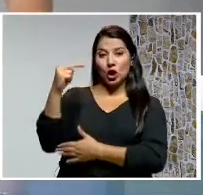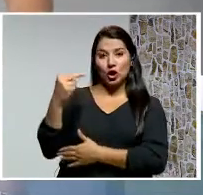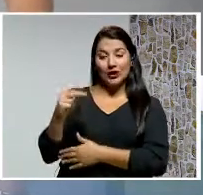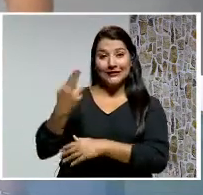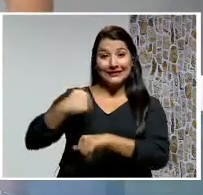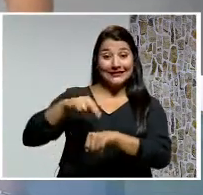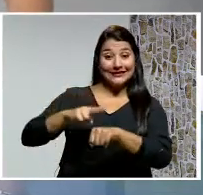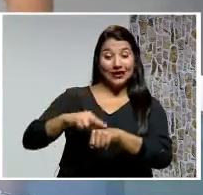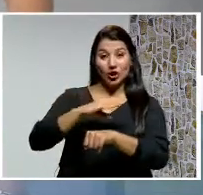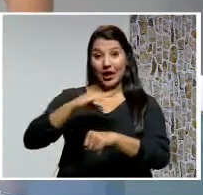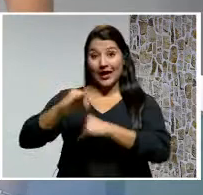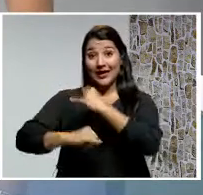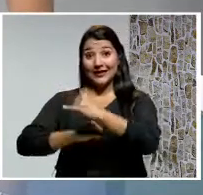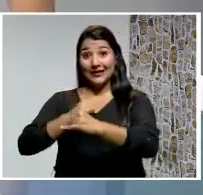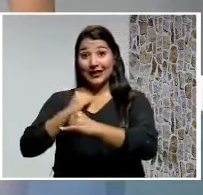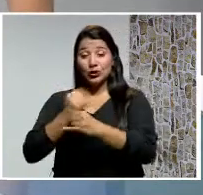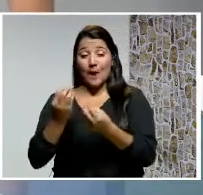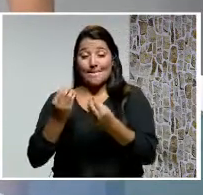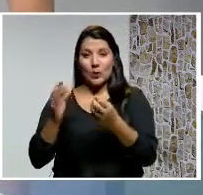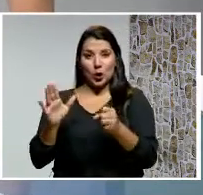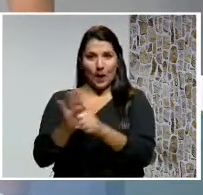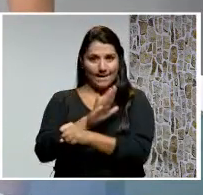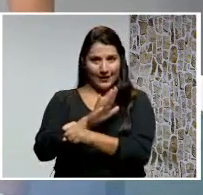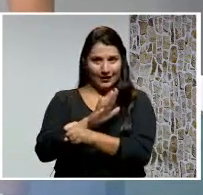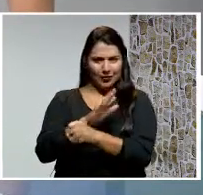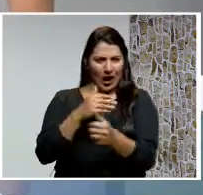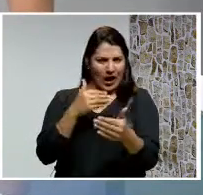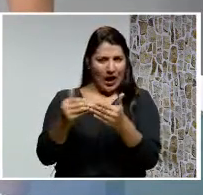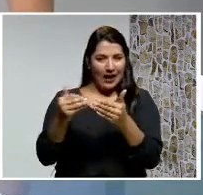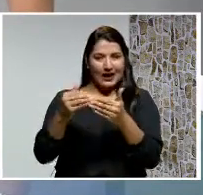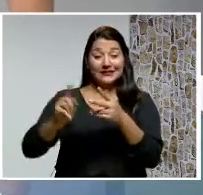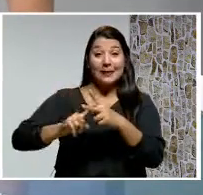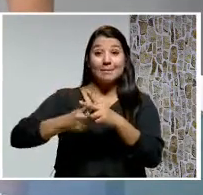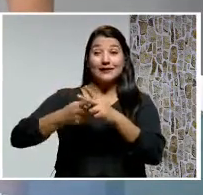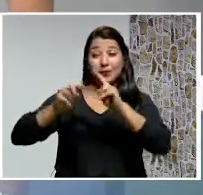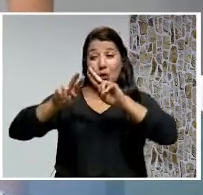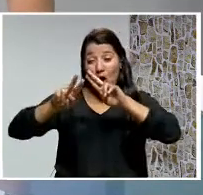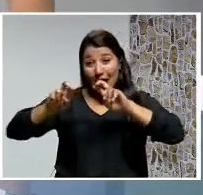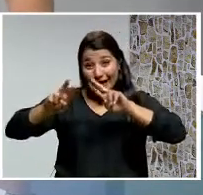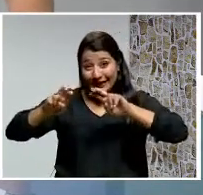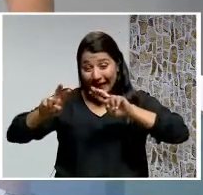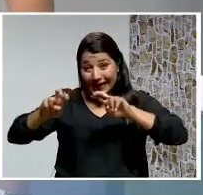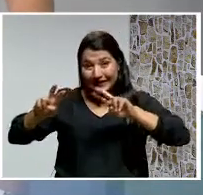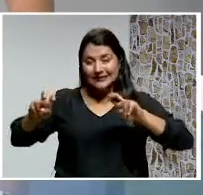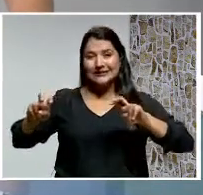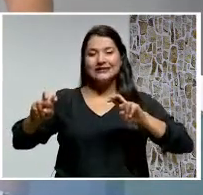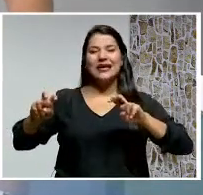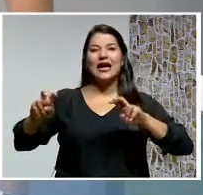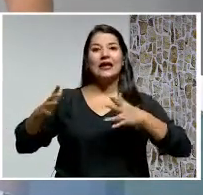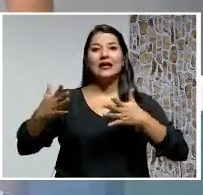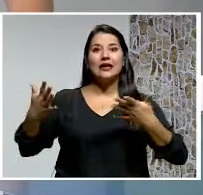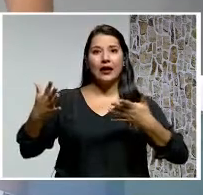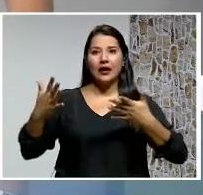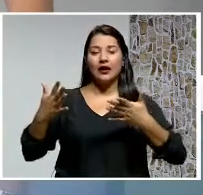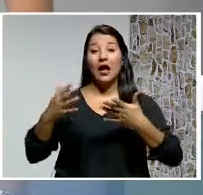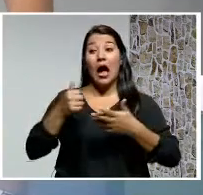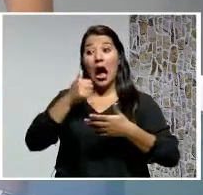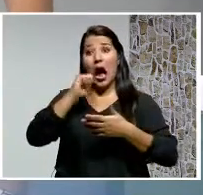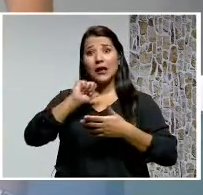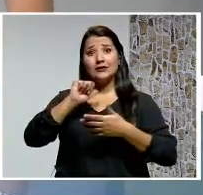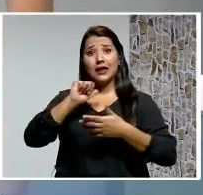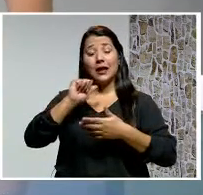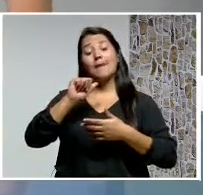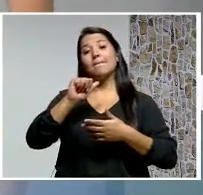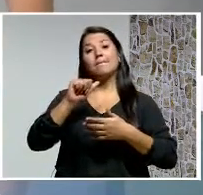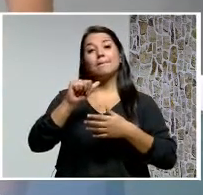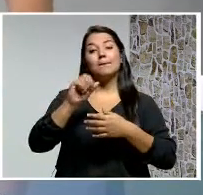e internacionales muy completo. En minutos vamos a analizar en vivo los efectos de la fuerte reducción que tuvo ayer la tasa básica